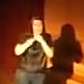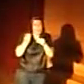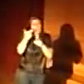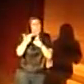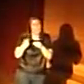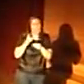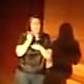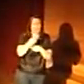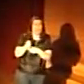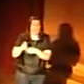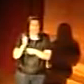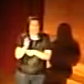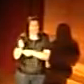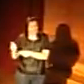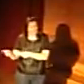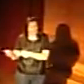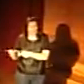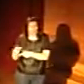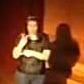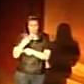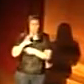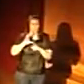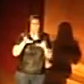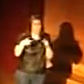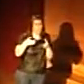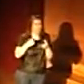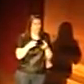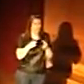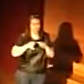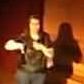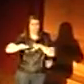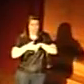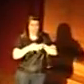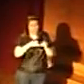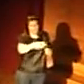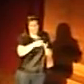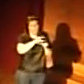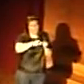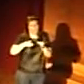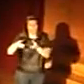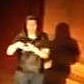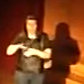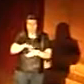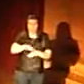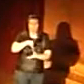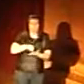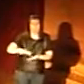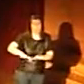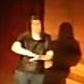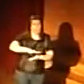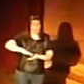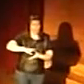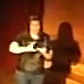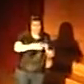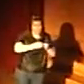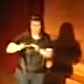grandes eh bloques de figuras a los lados que dejan un espacio en el centro figuras que están en el primer término